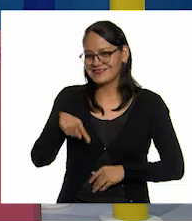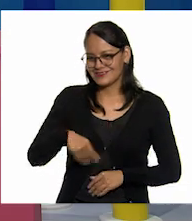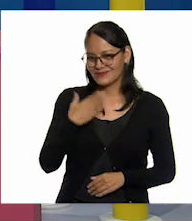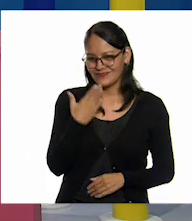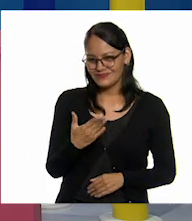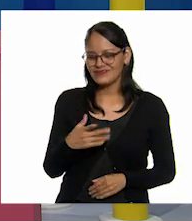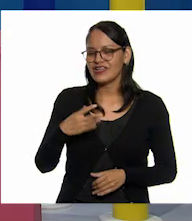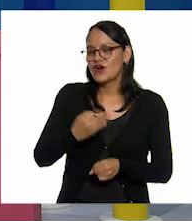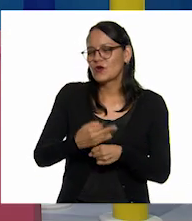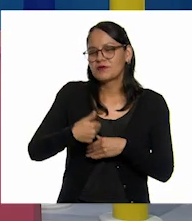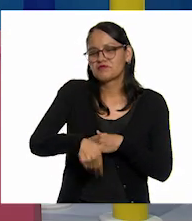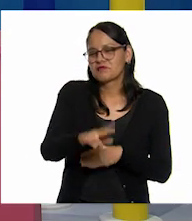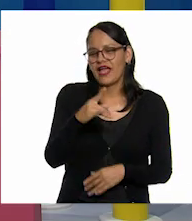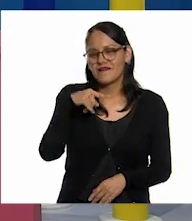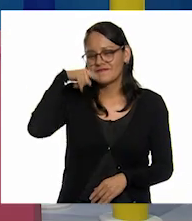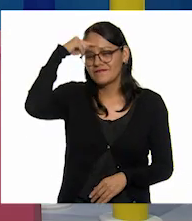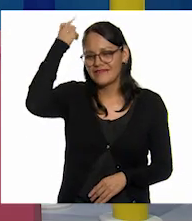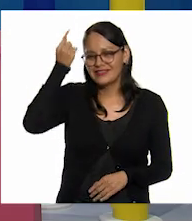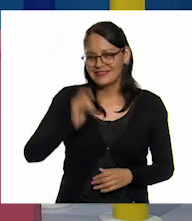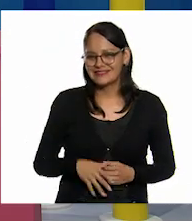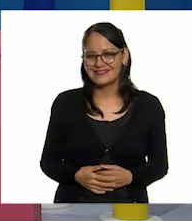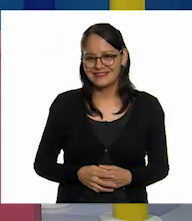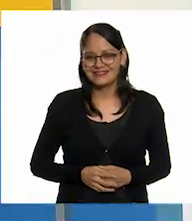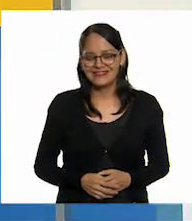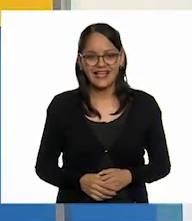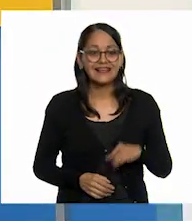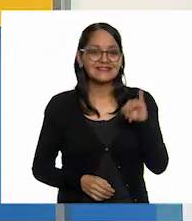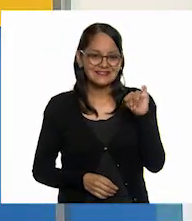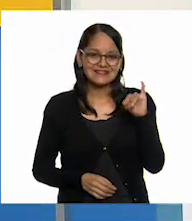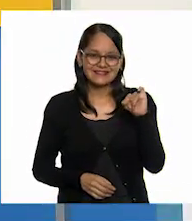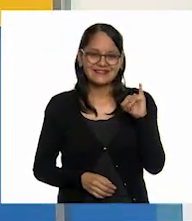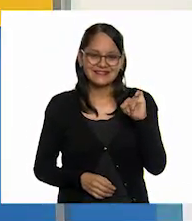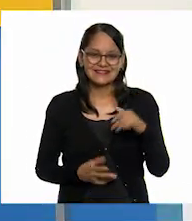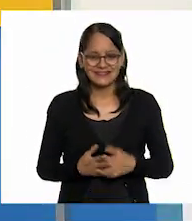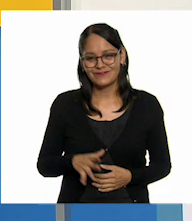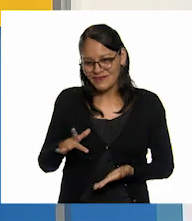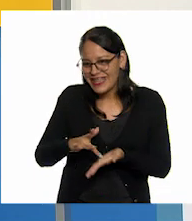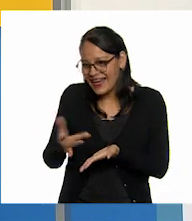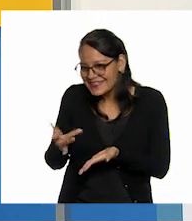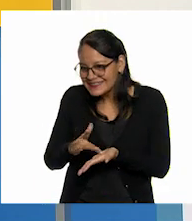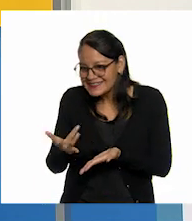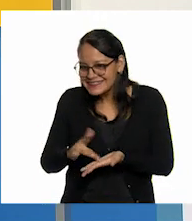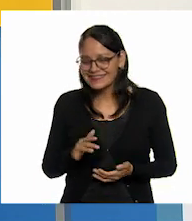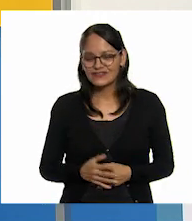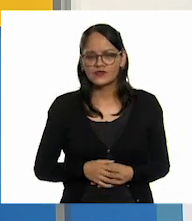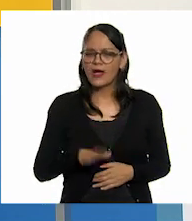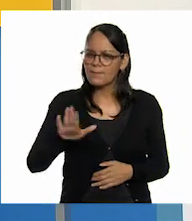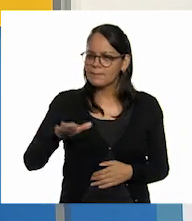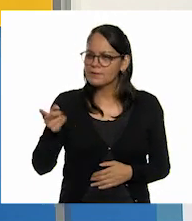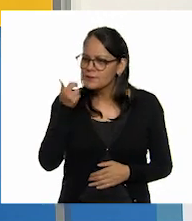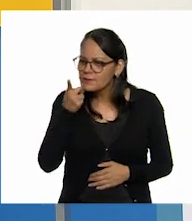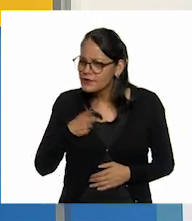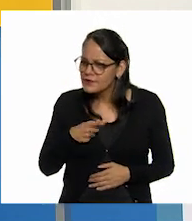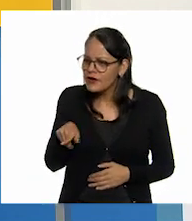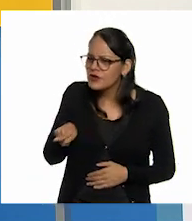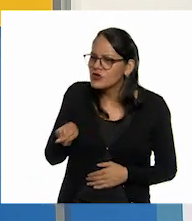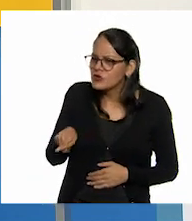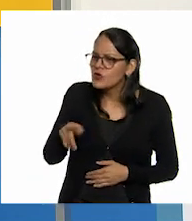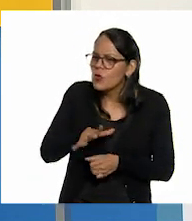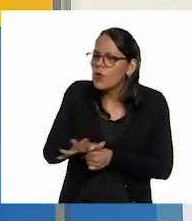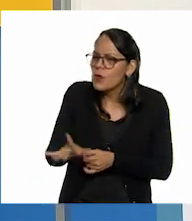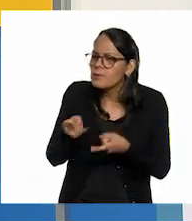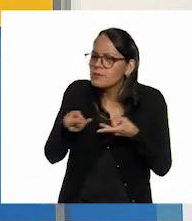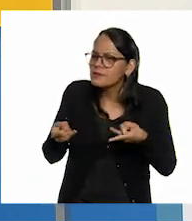todo muchísimo más fácil, ¿no? Sí, Raulito, muchas gracias. Pero dinos, ¿cuál cuento nos